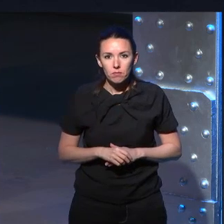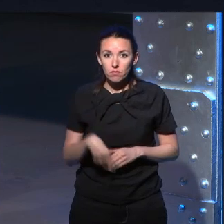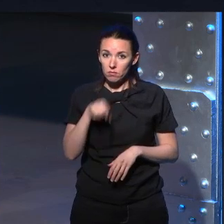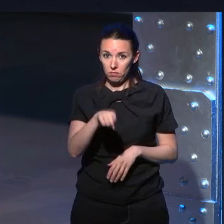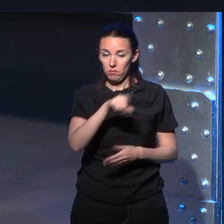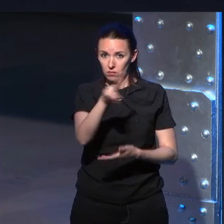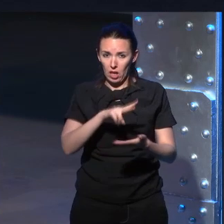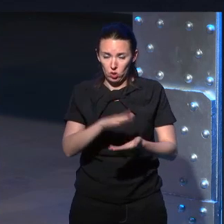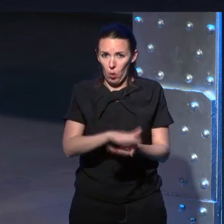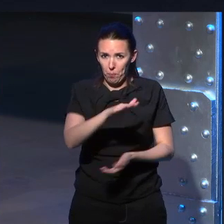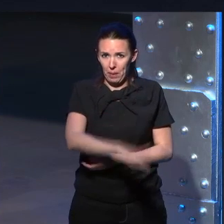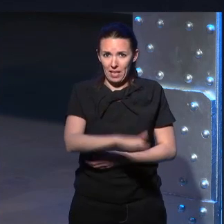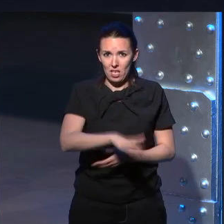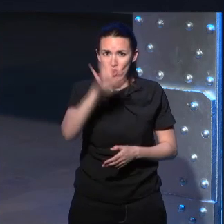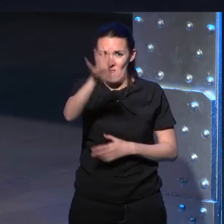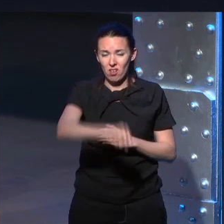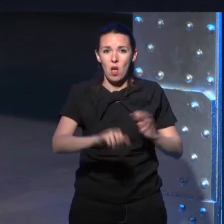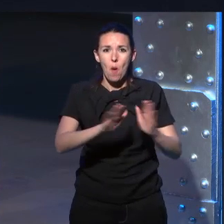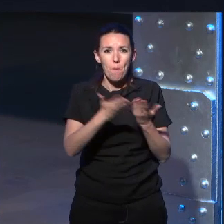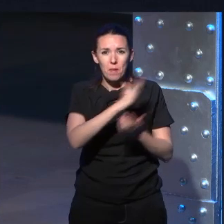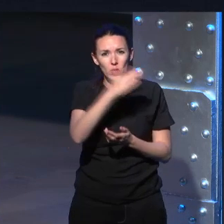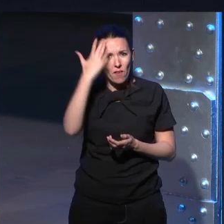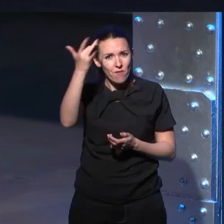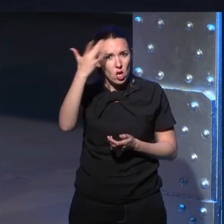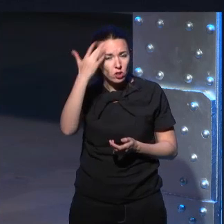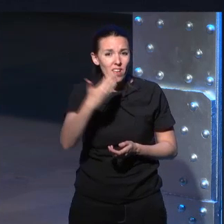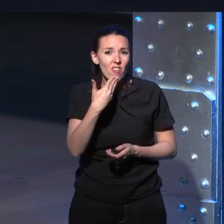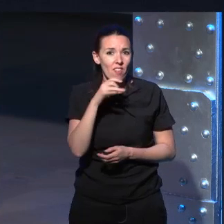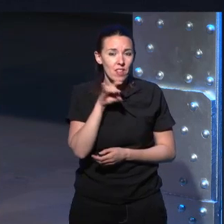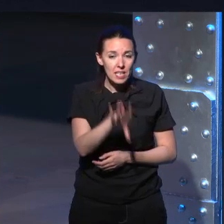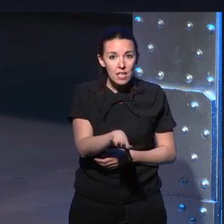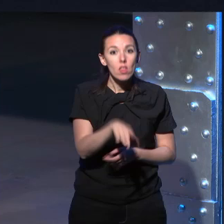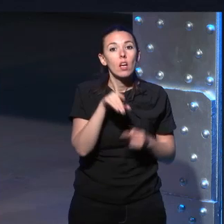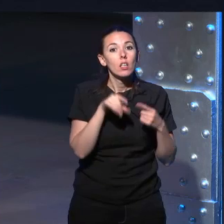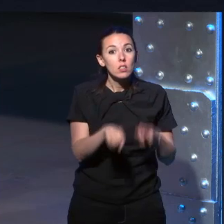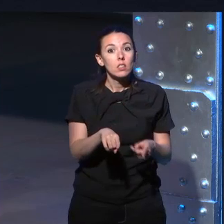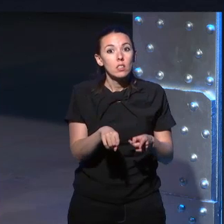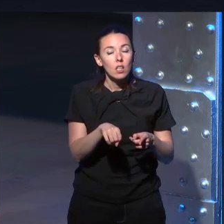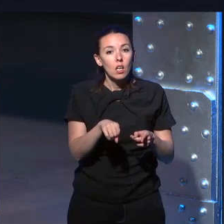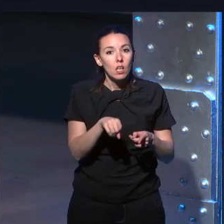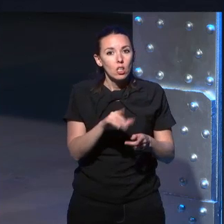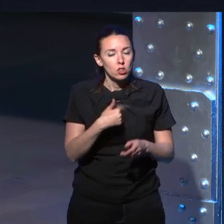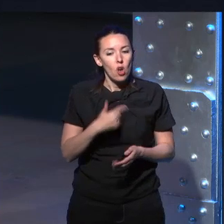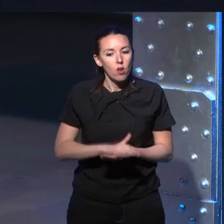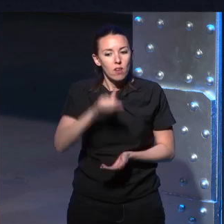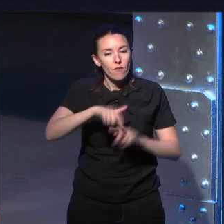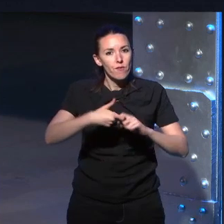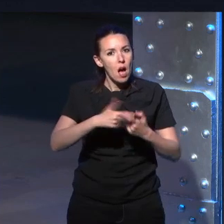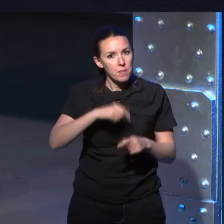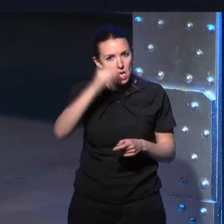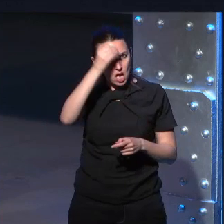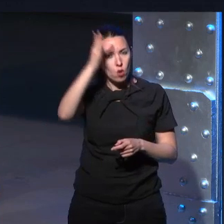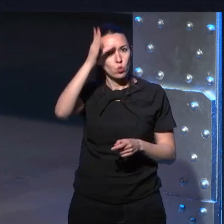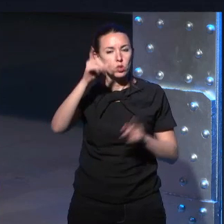leyó desde chico, se compró una biblioteca de filosofía a los 15 años. Entonces crecí en una familia muy, muy culta,